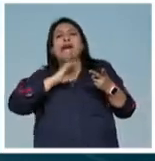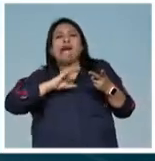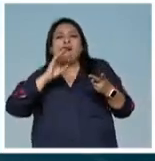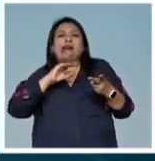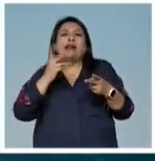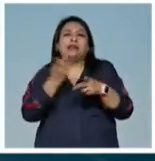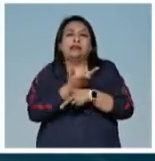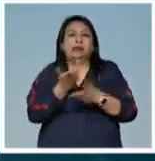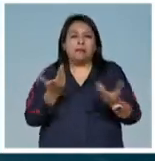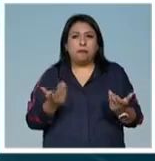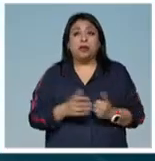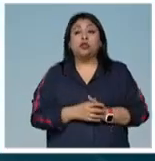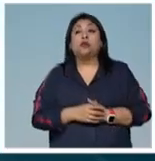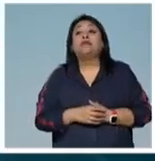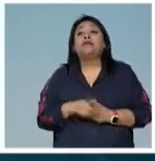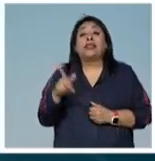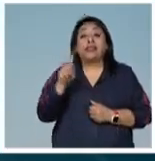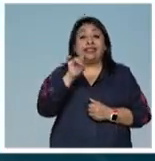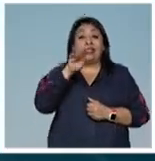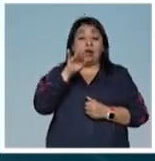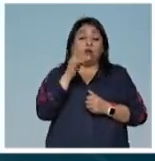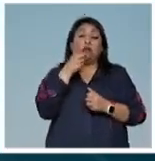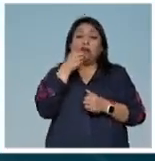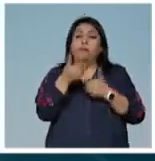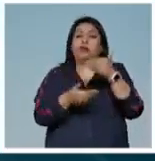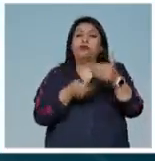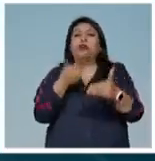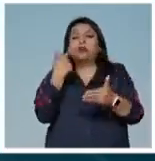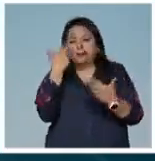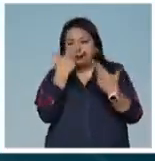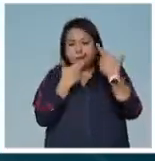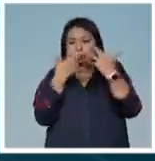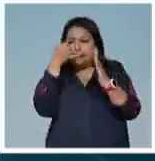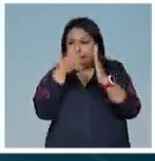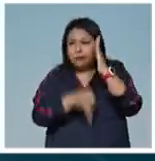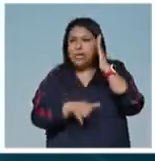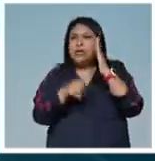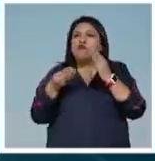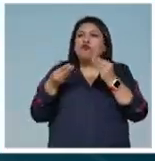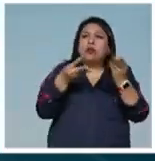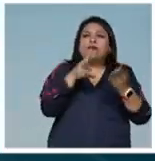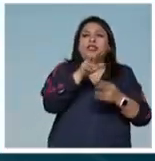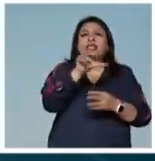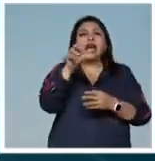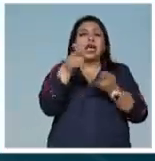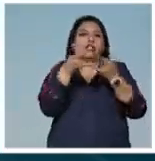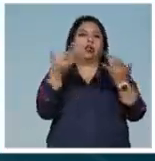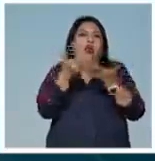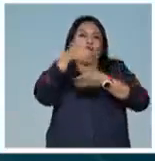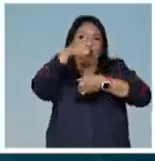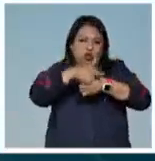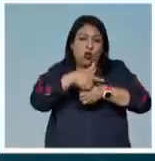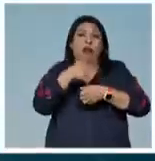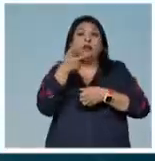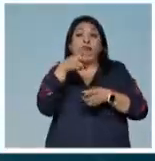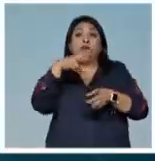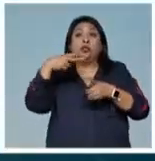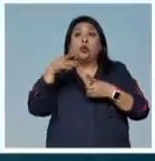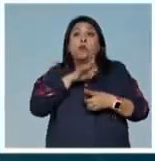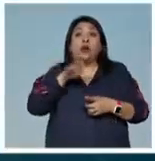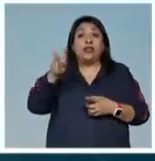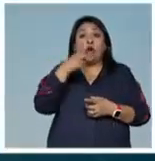lo que pasó. Taibo señala que está en proceso una revisión profunda de la contribución de Pancho Villa a la historia nacional, visión que le permitió